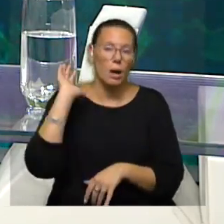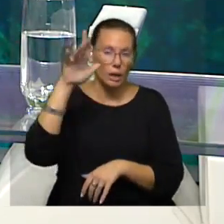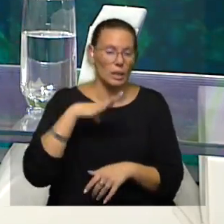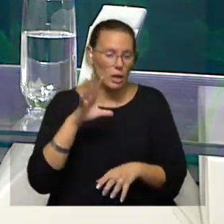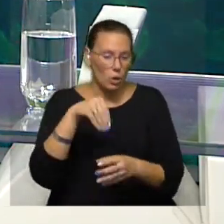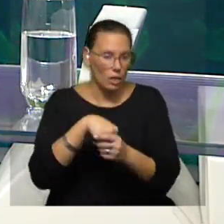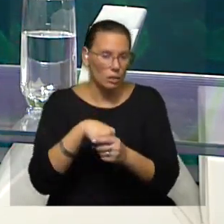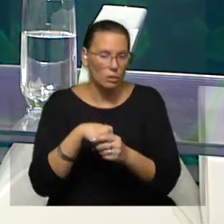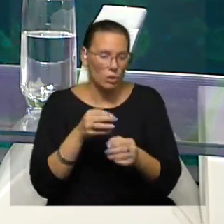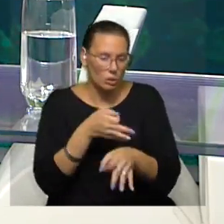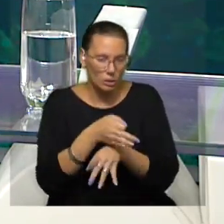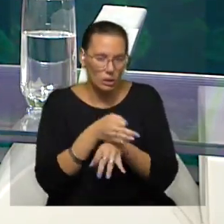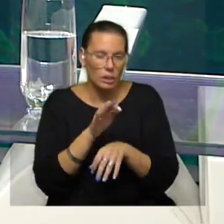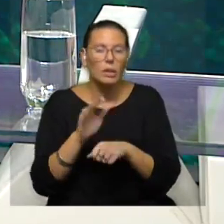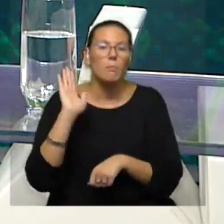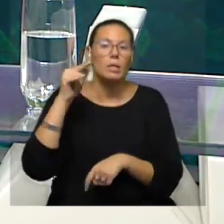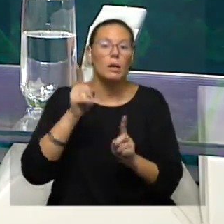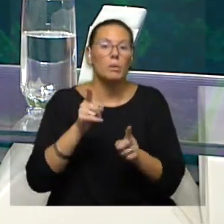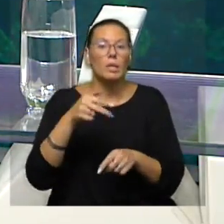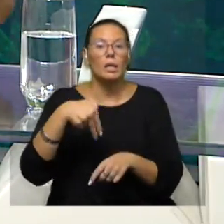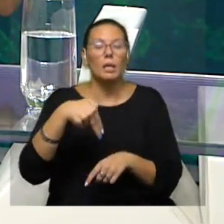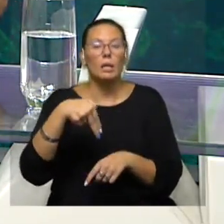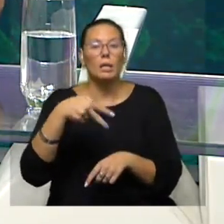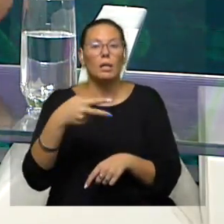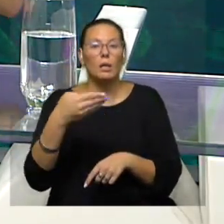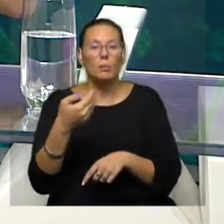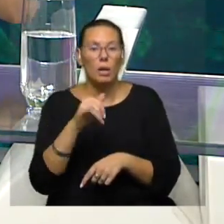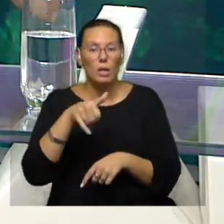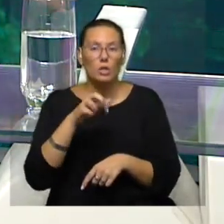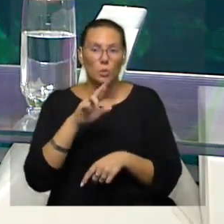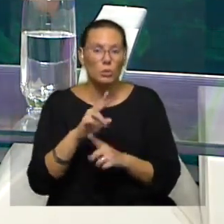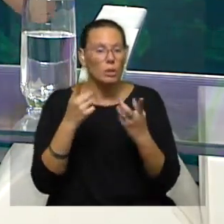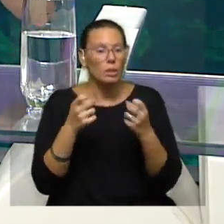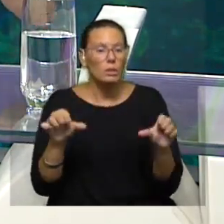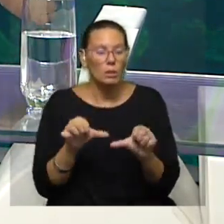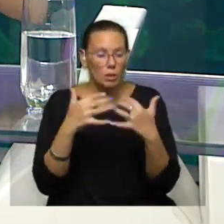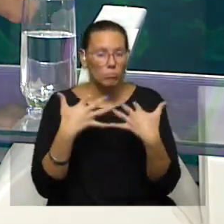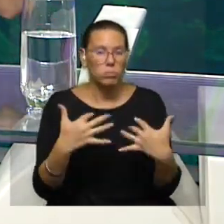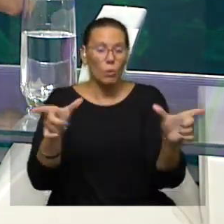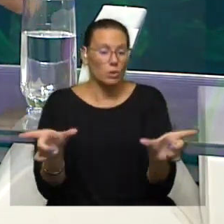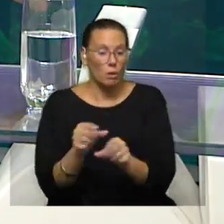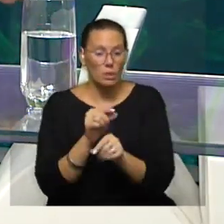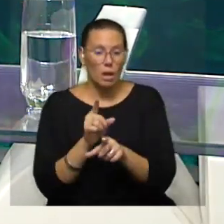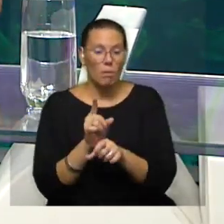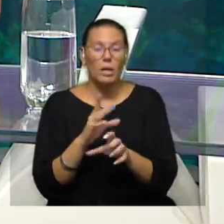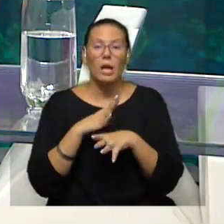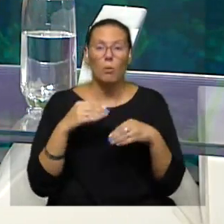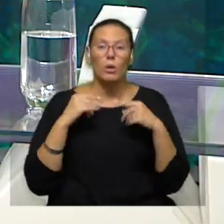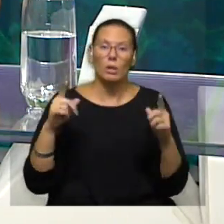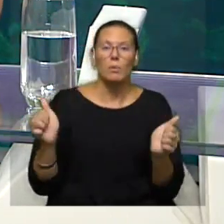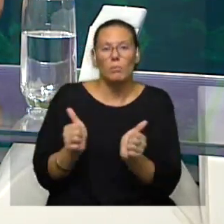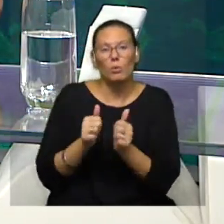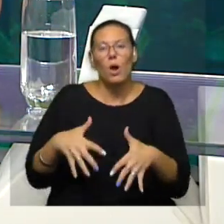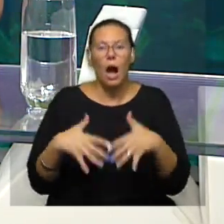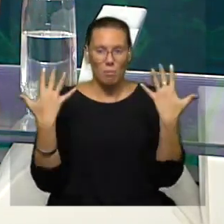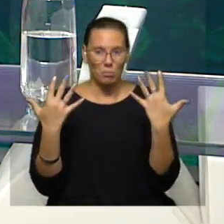además estuvieron dentro de la NBA Junior, entonces decidieron hacer un evento para que los que terminaban la escuelita también estuvieran con los campeones de la NBA